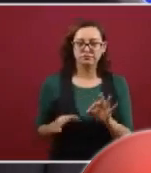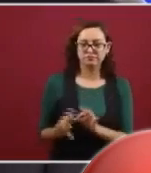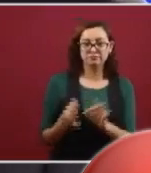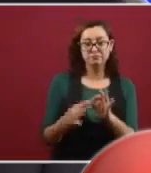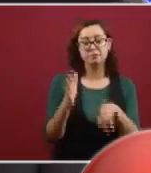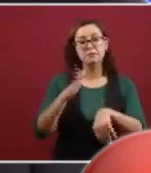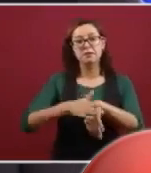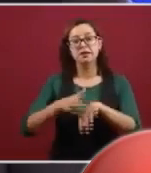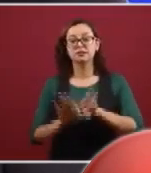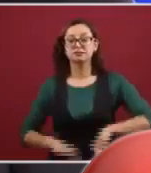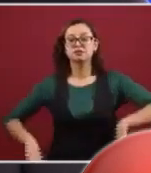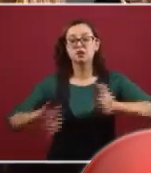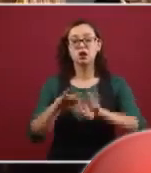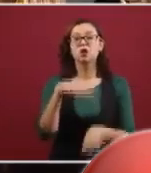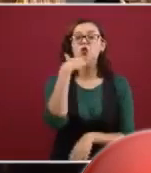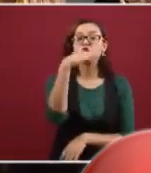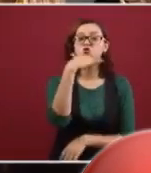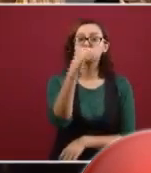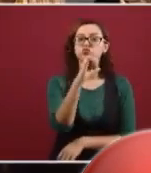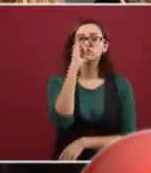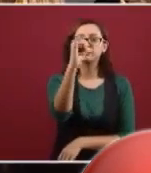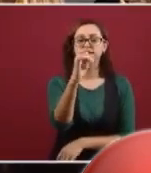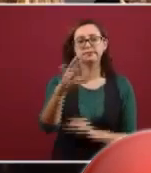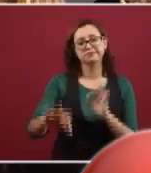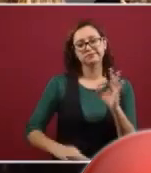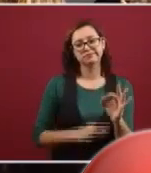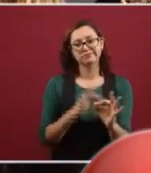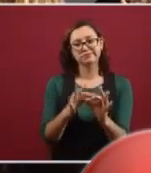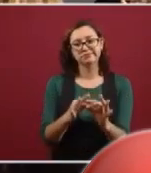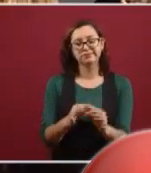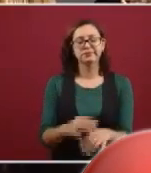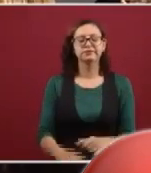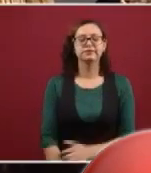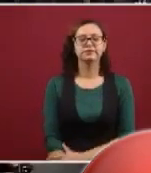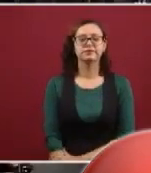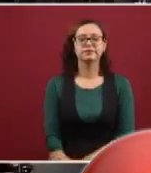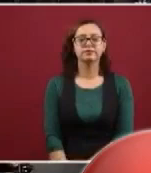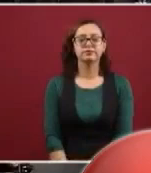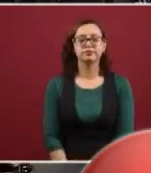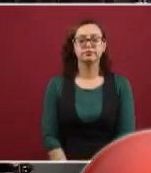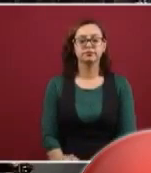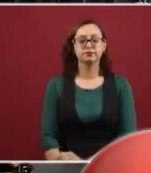corrupción. Es cuanto, señor presidente.